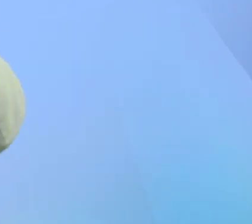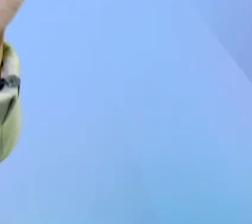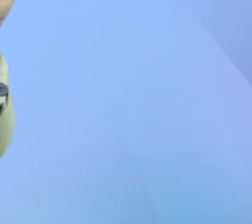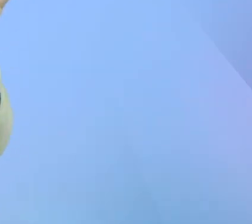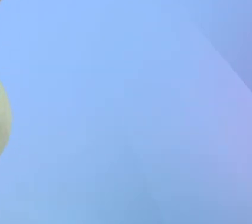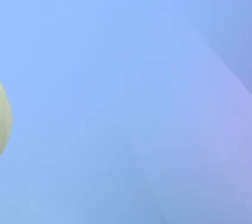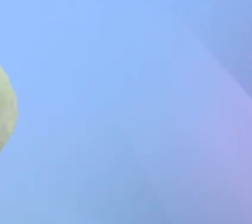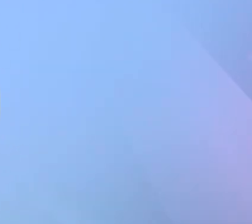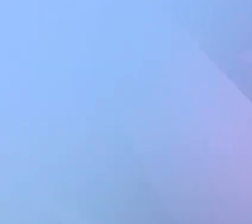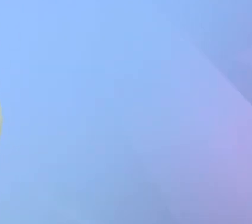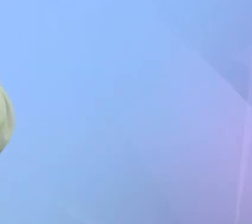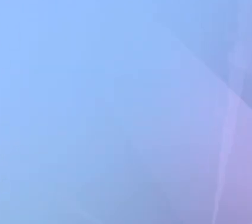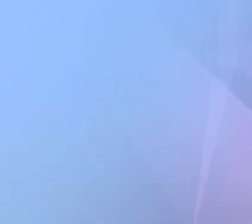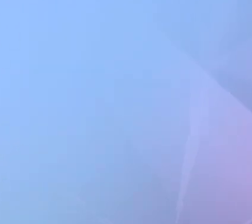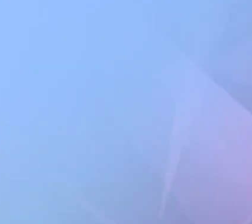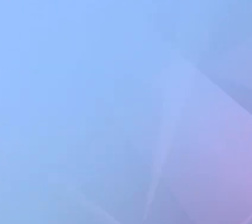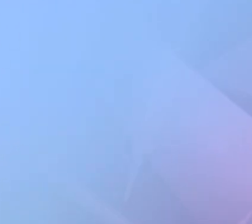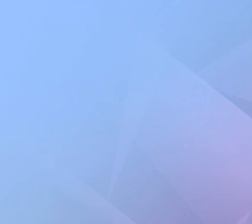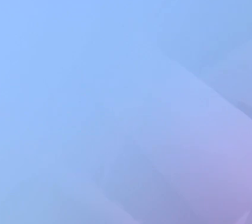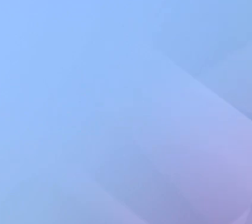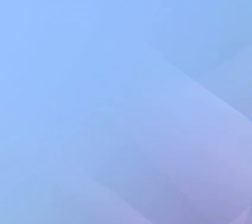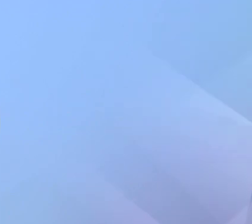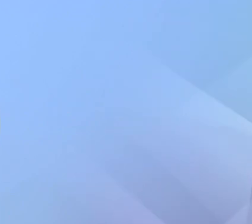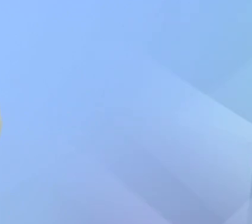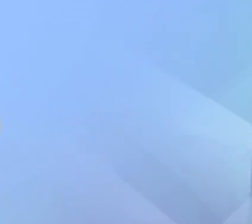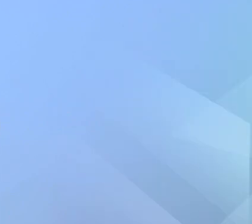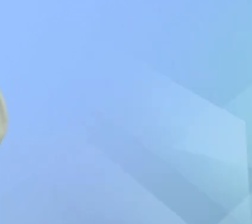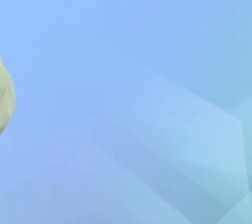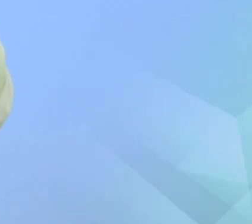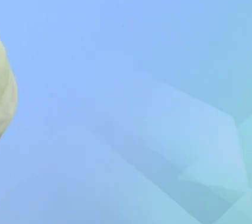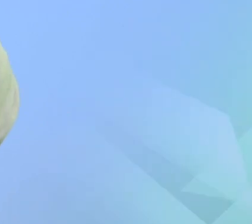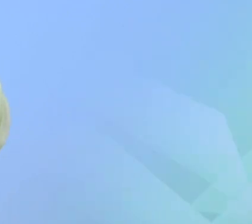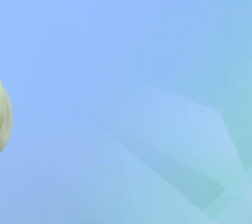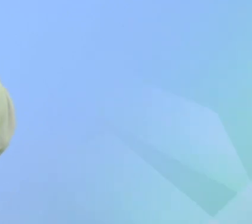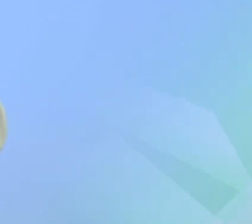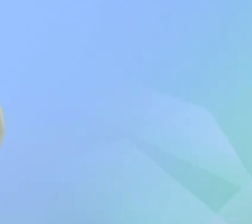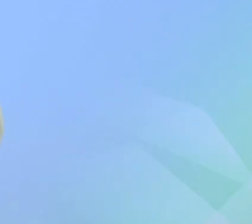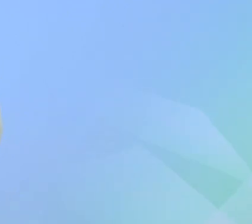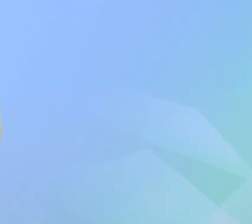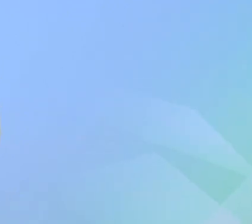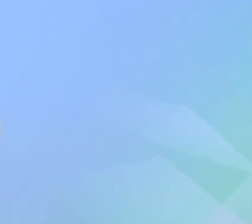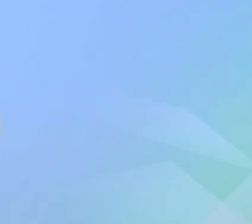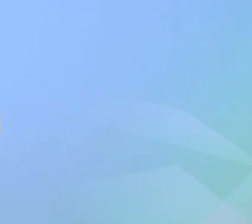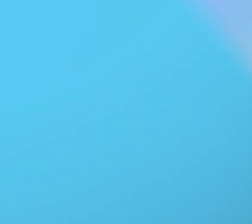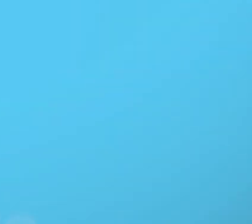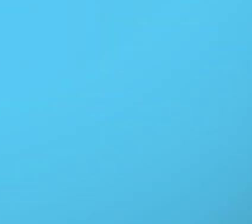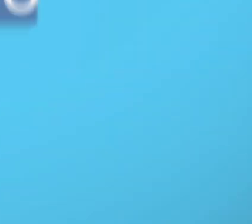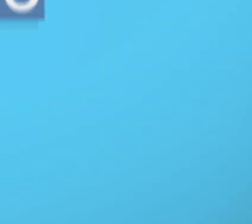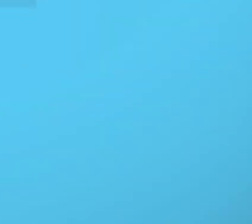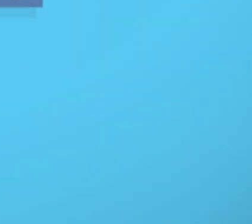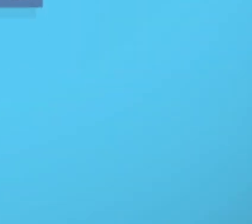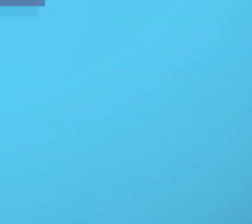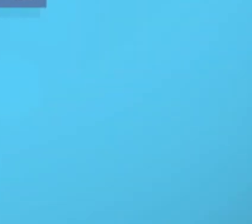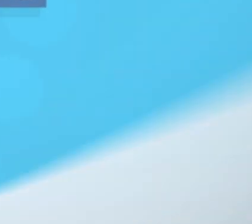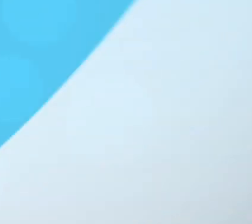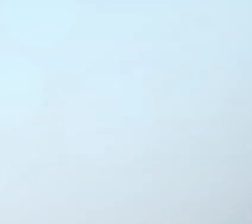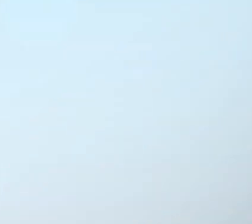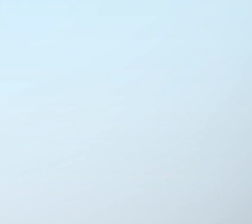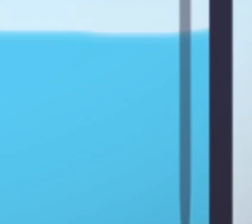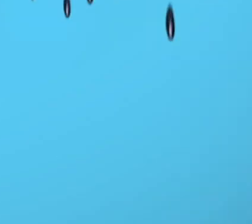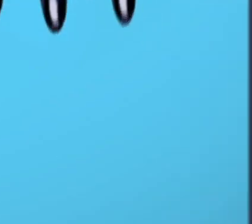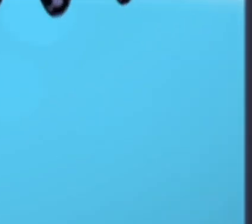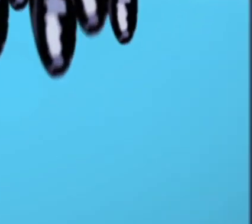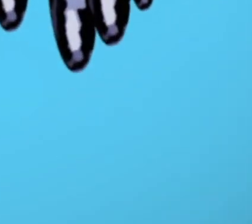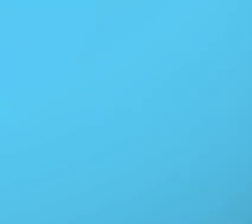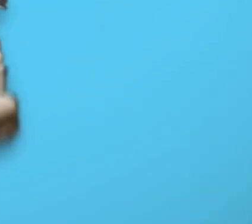No hay mayor amor que el de una madre. Cuidarnos del virus del Zika es nuestra responsabilidad. Este es un virus nuevo transmitido